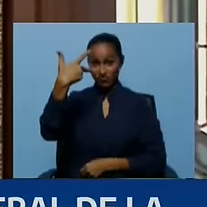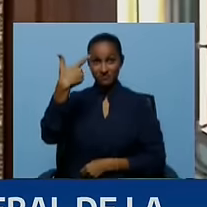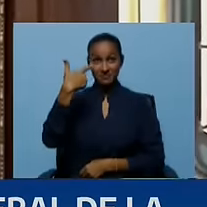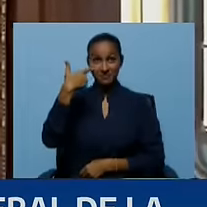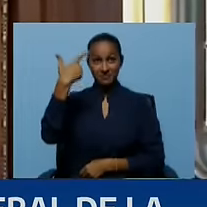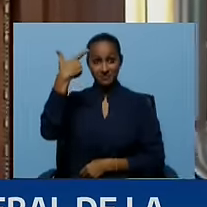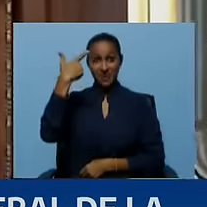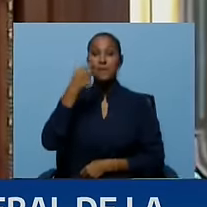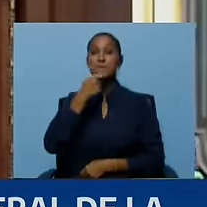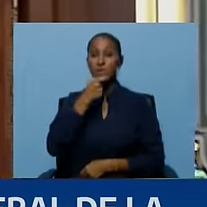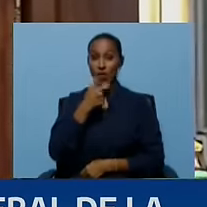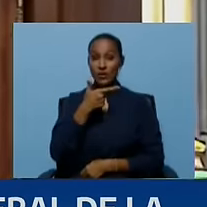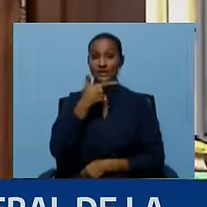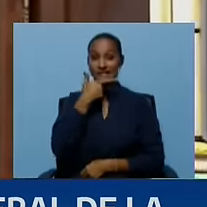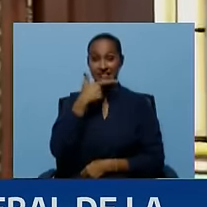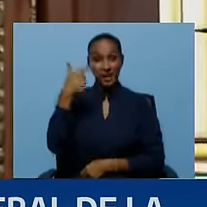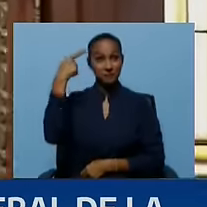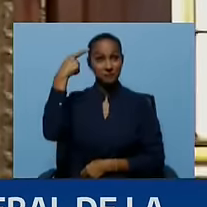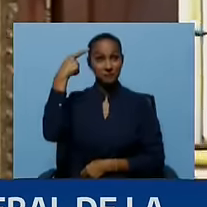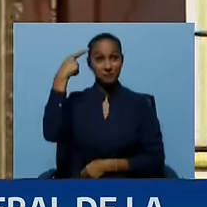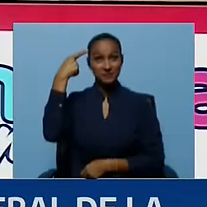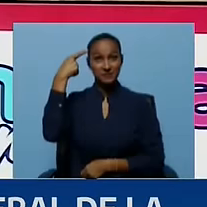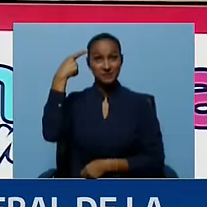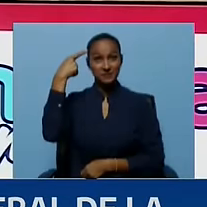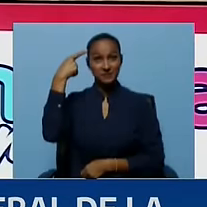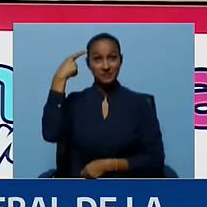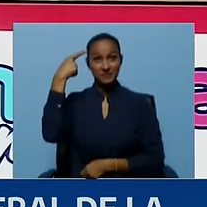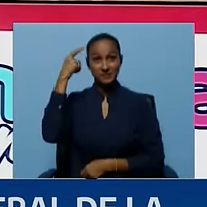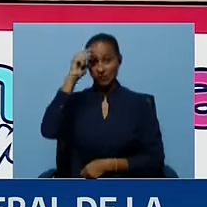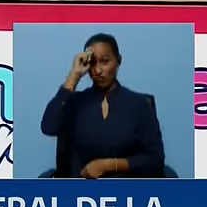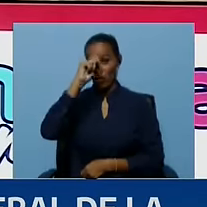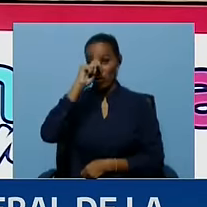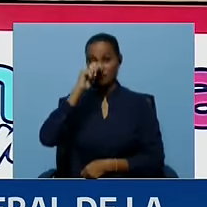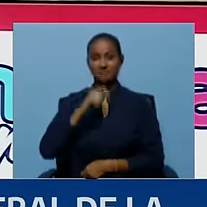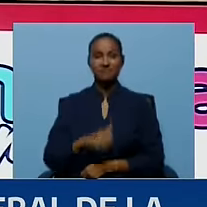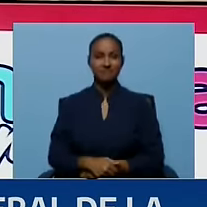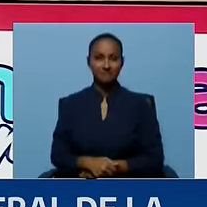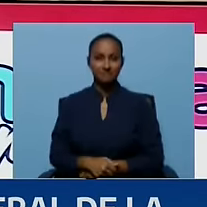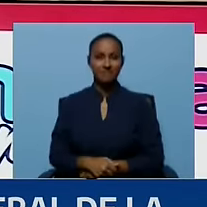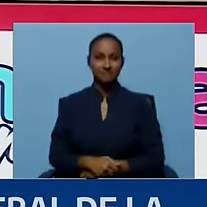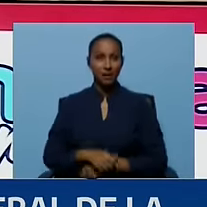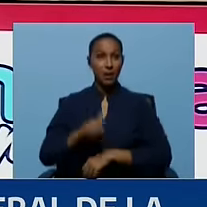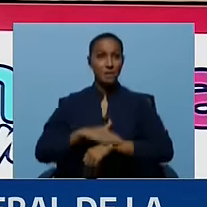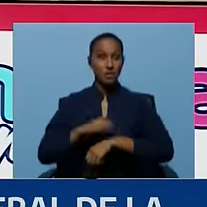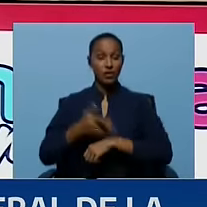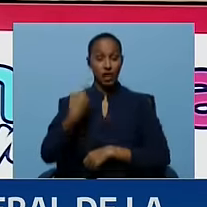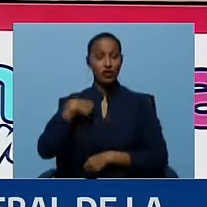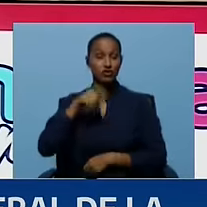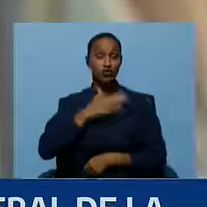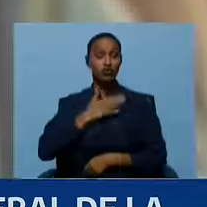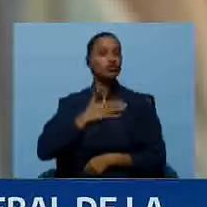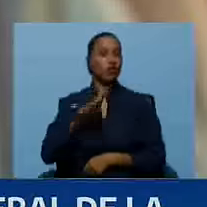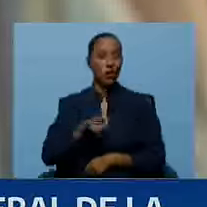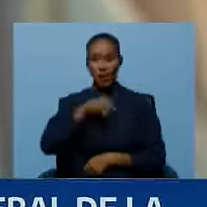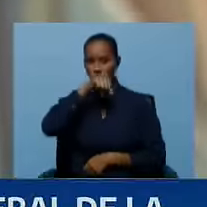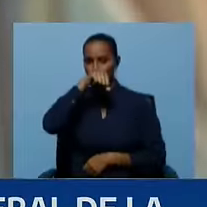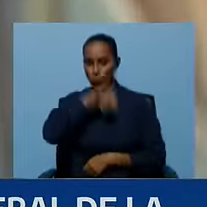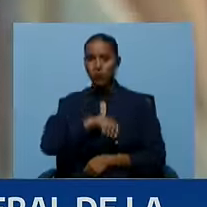Bien bonita, ¿verdad? Porque somos zamoristas, ¿verdad? General